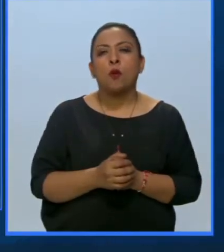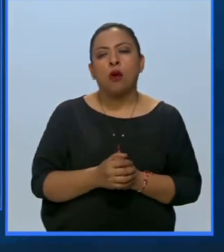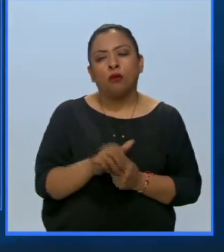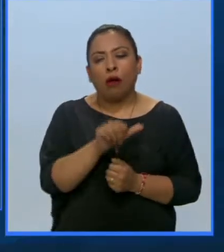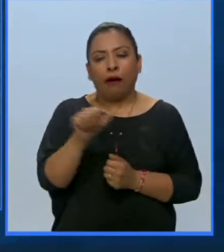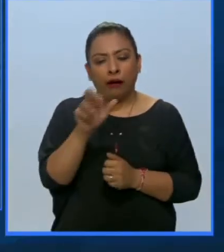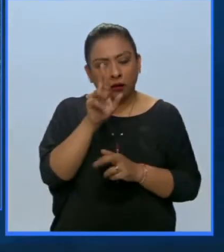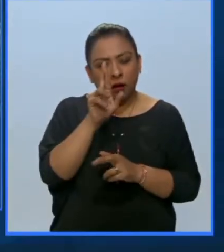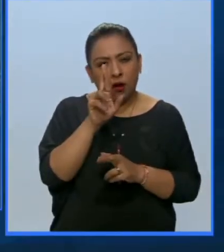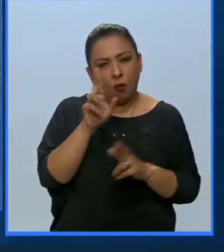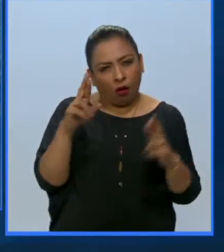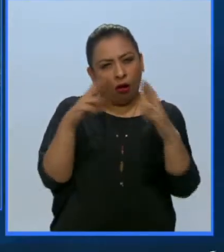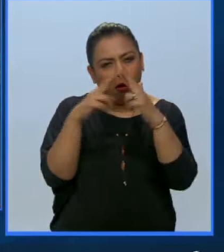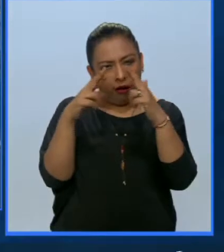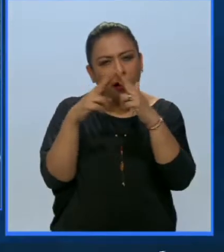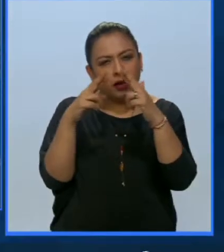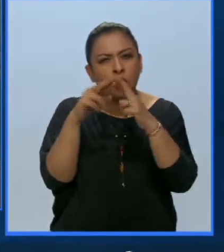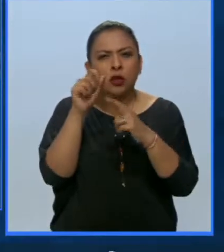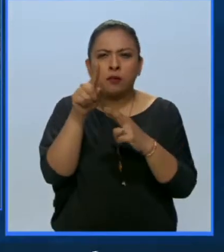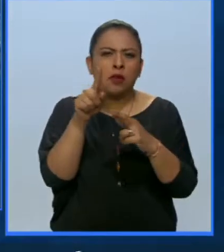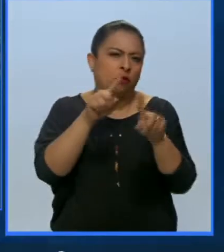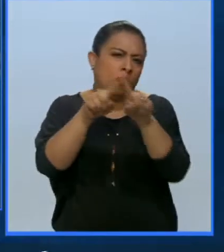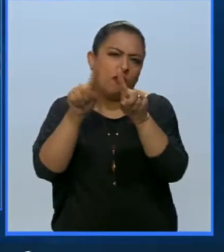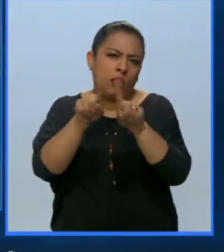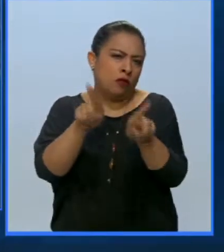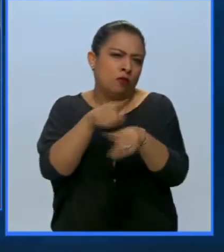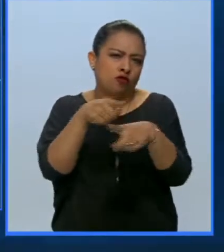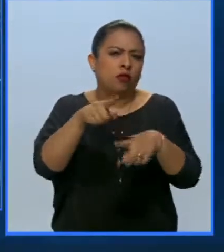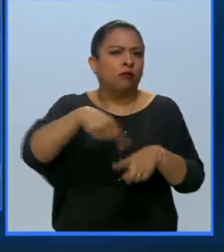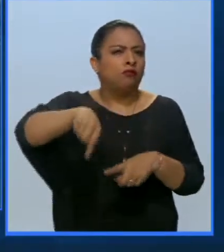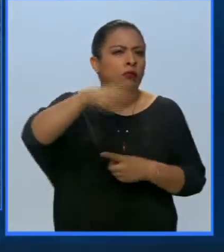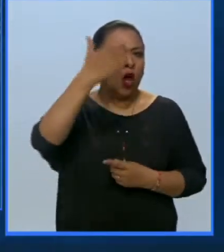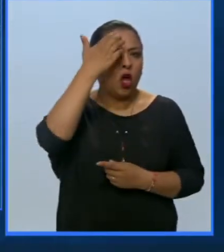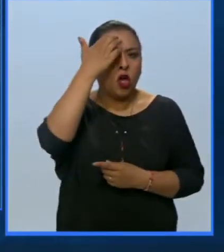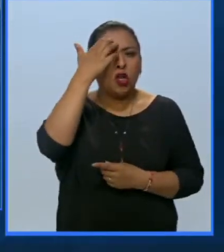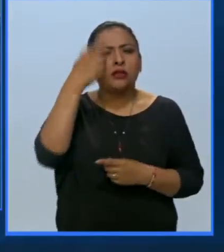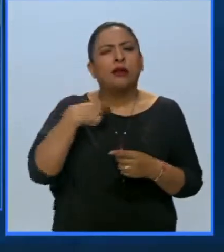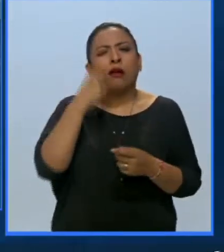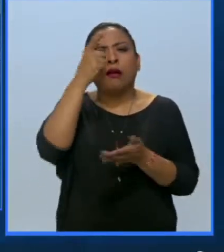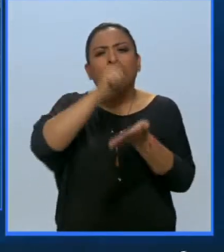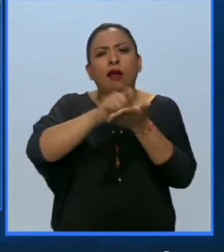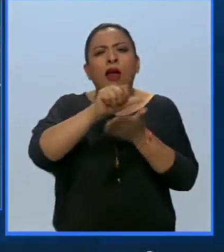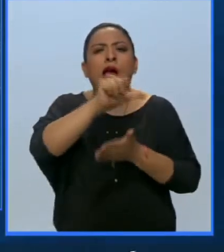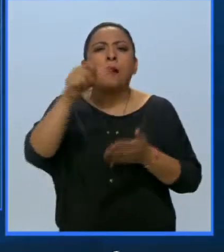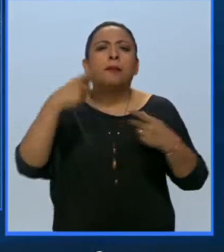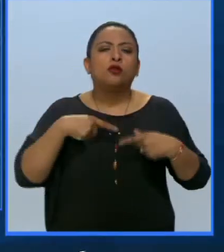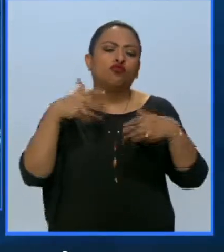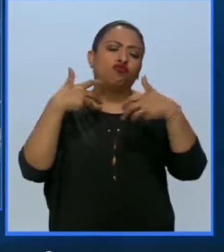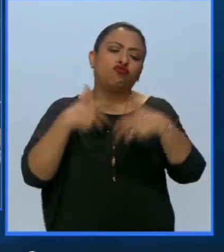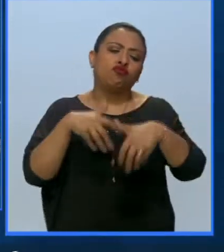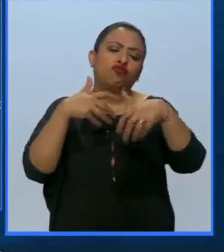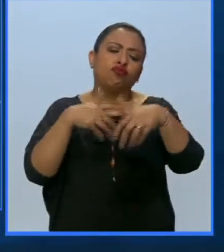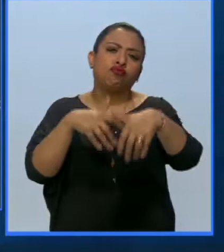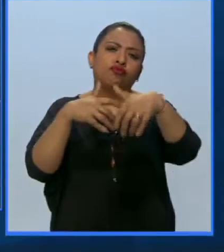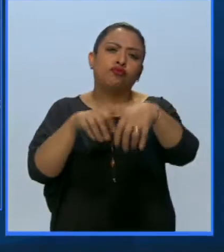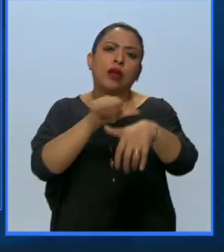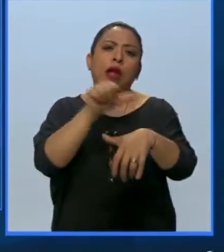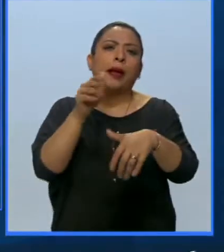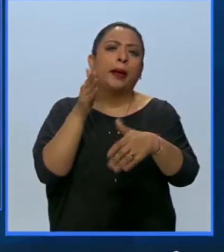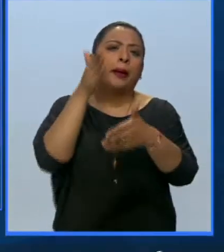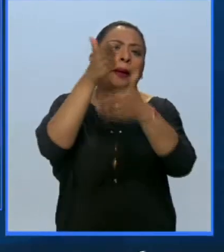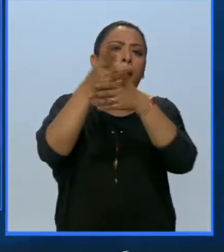religiosa, ajá, y música popular. Se escribió principalmente para los peregrinos que iban a visitar a la Virgen